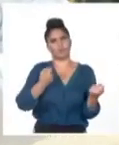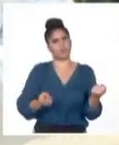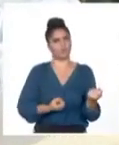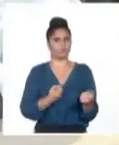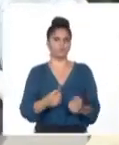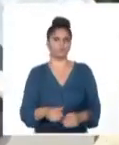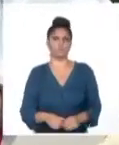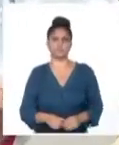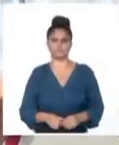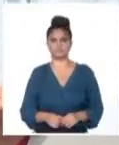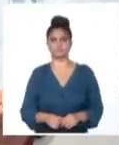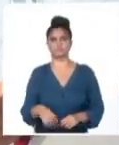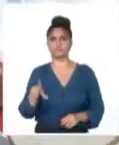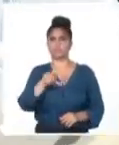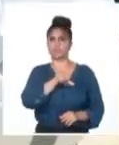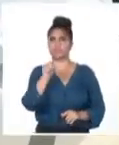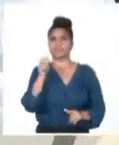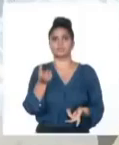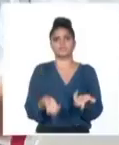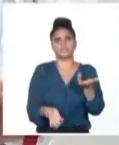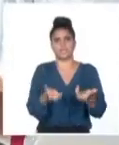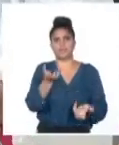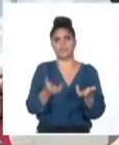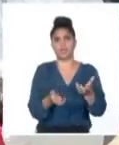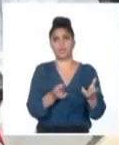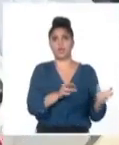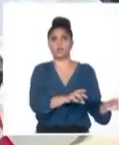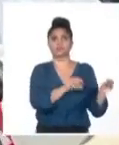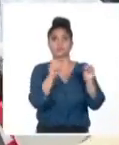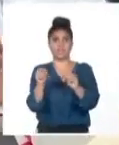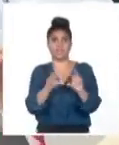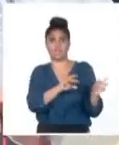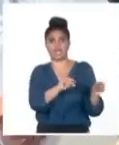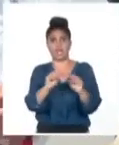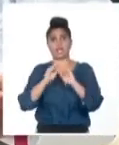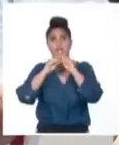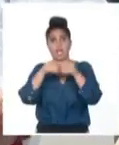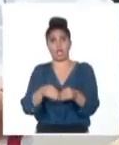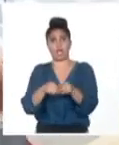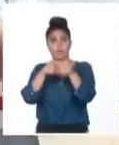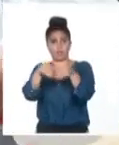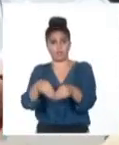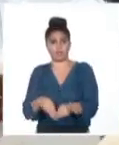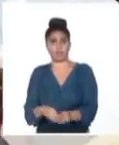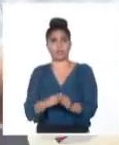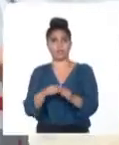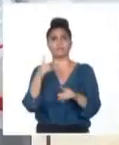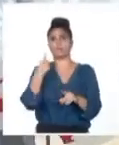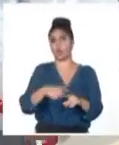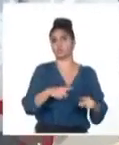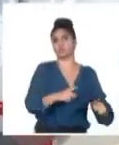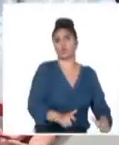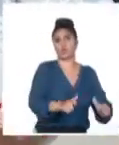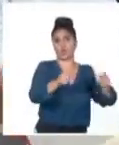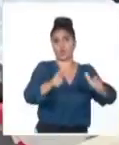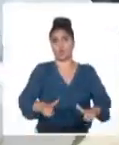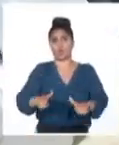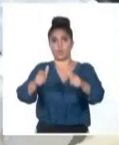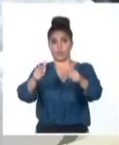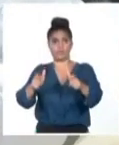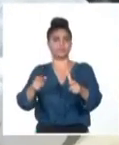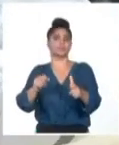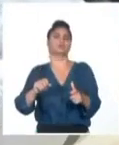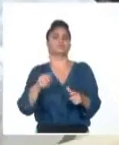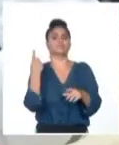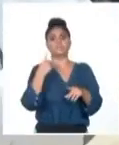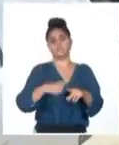Mientras en Cienfuegos se realiza la descarga de estos buques con crudo refinable, en otros puertos e infraestructuras de